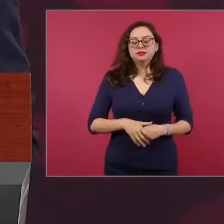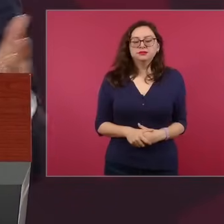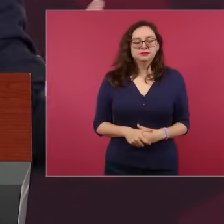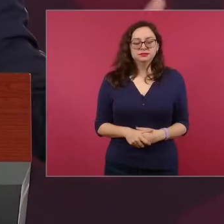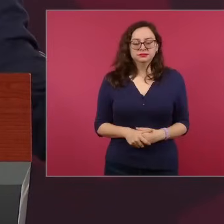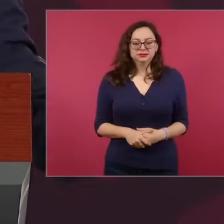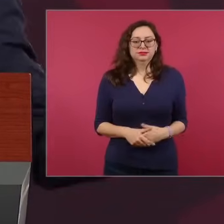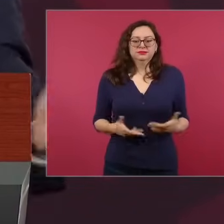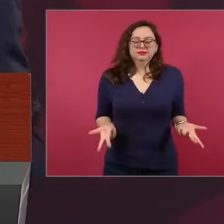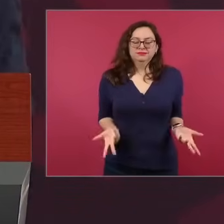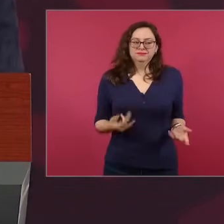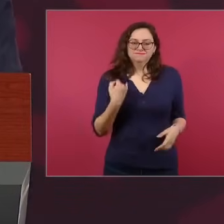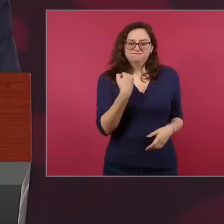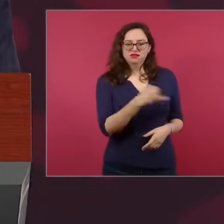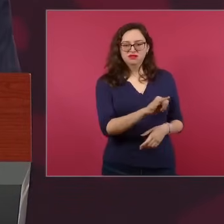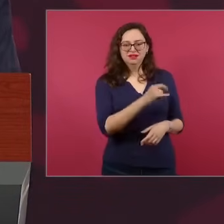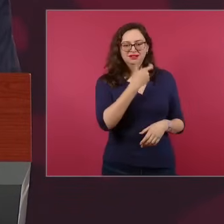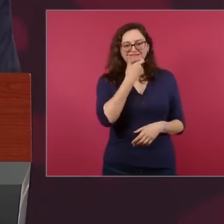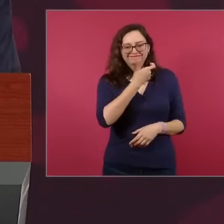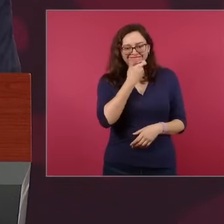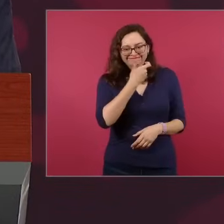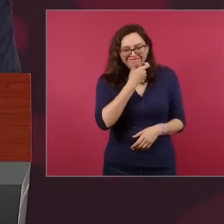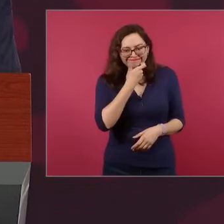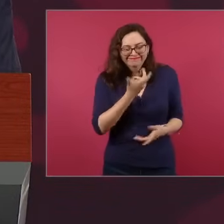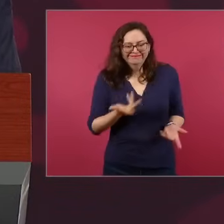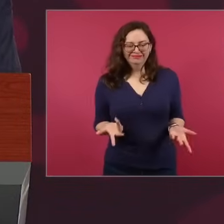y caen en el ridículo.